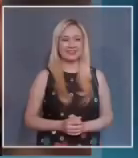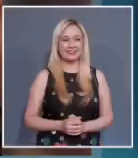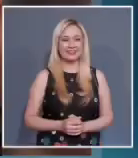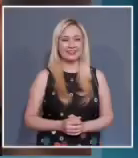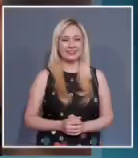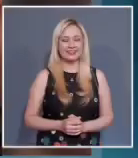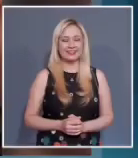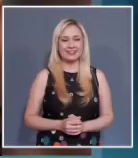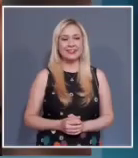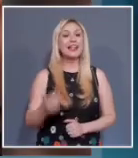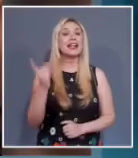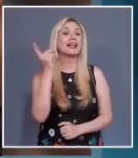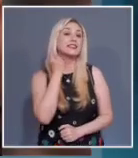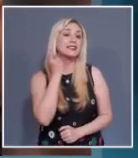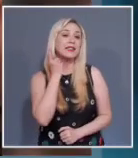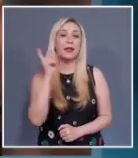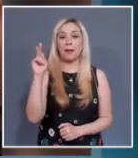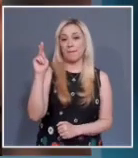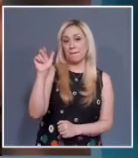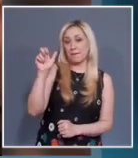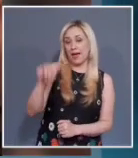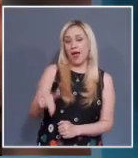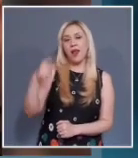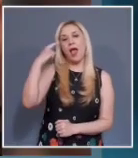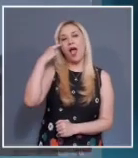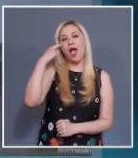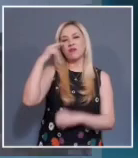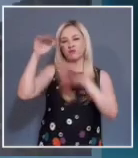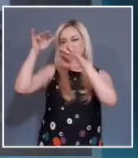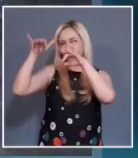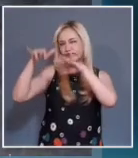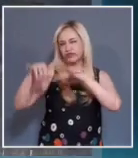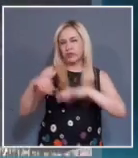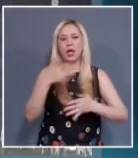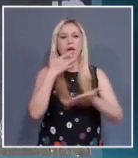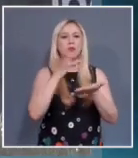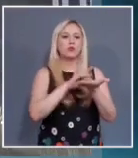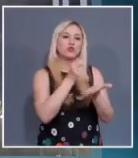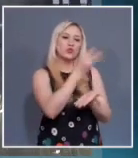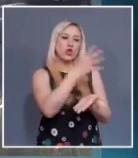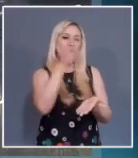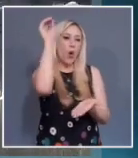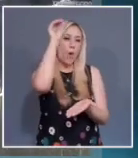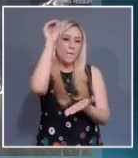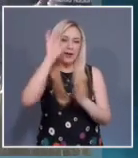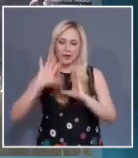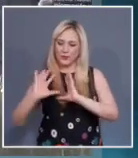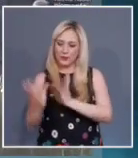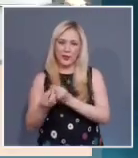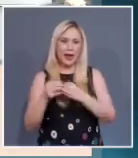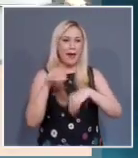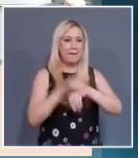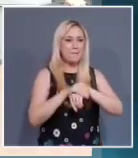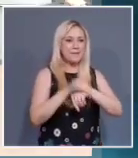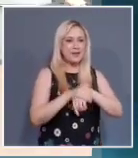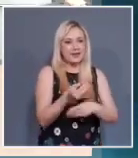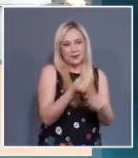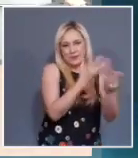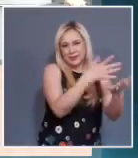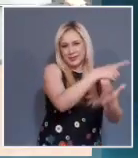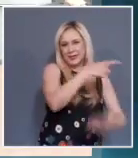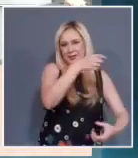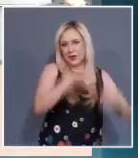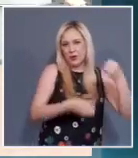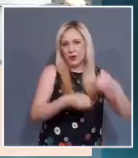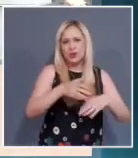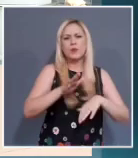Diputados del PAN presentaron un amigo de la Corte, con el que pretenden complementar los argumentos presentados por el INAI en la controversia que